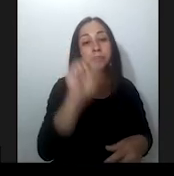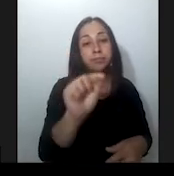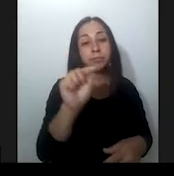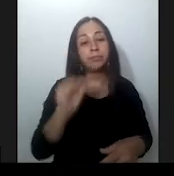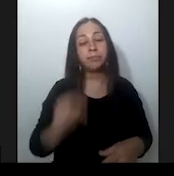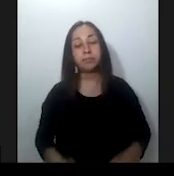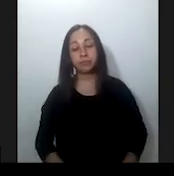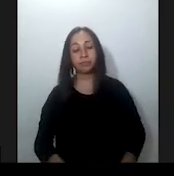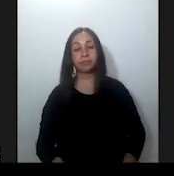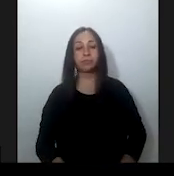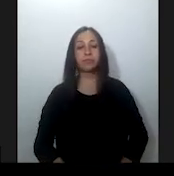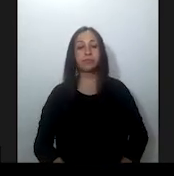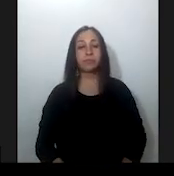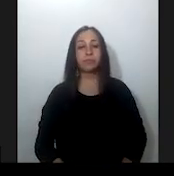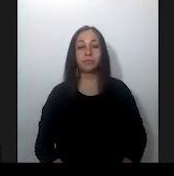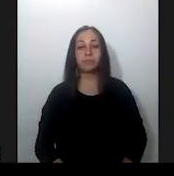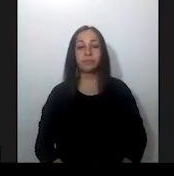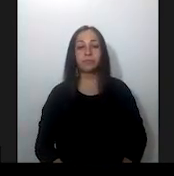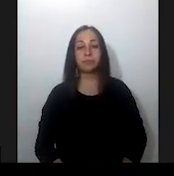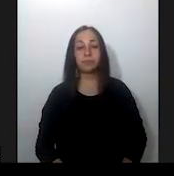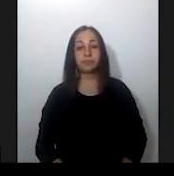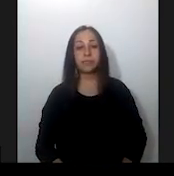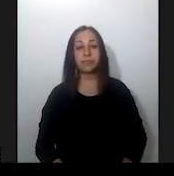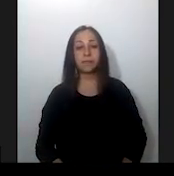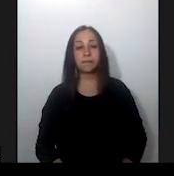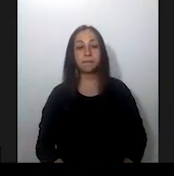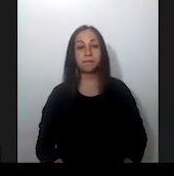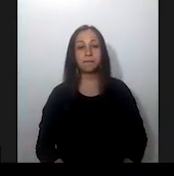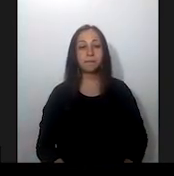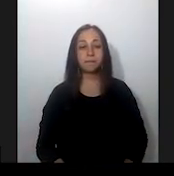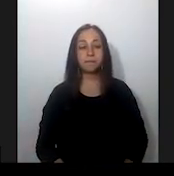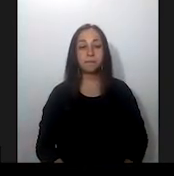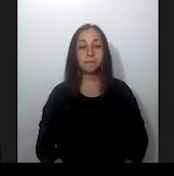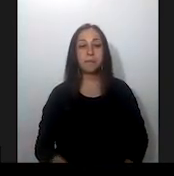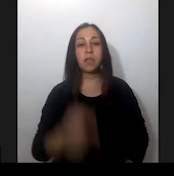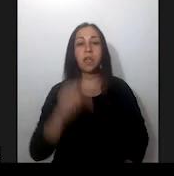botón, seleccionarlo y darle check.